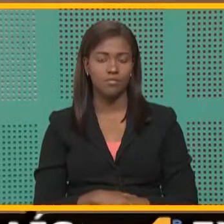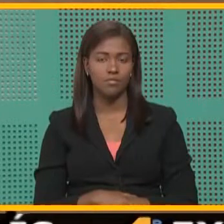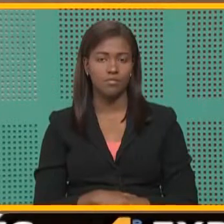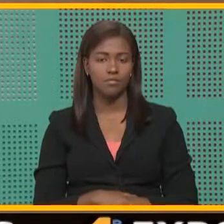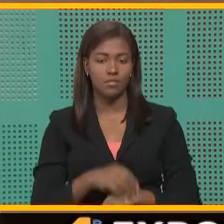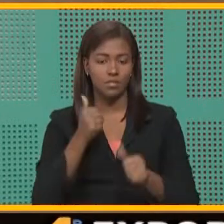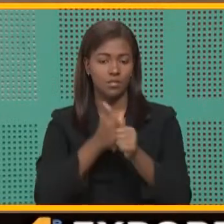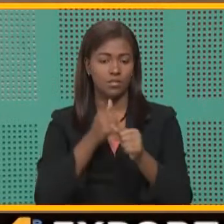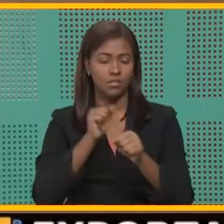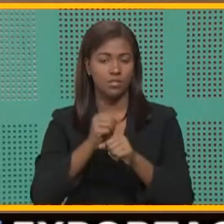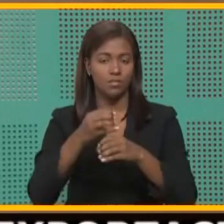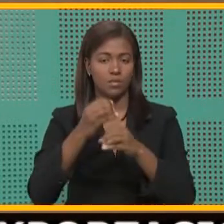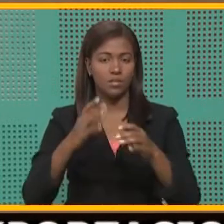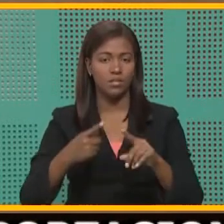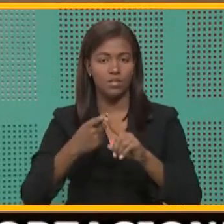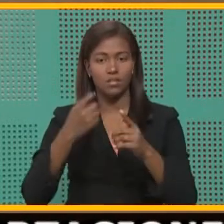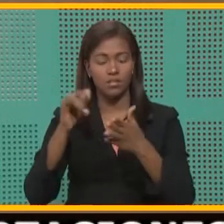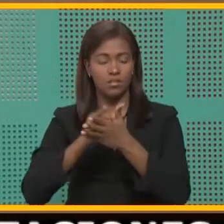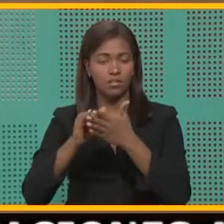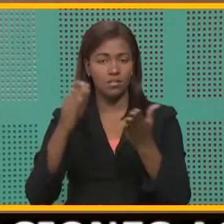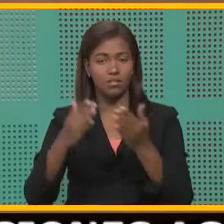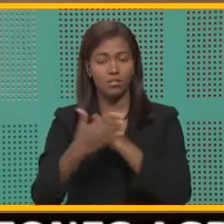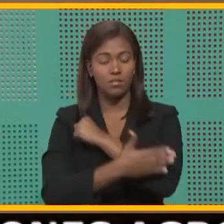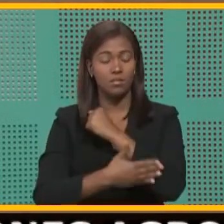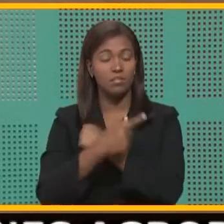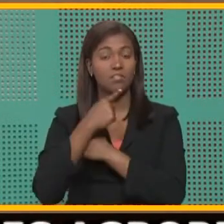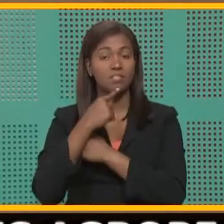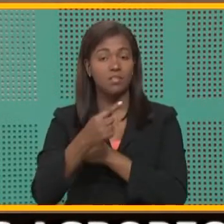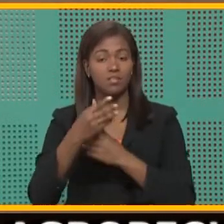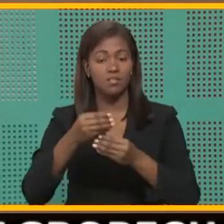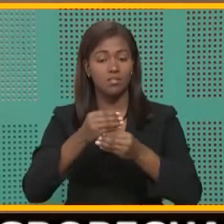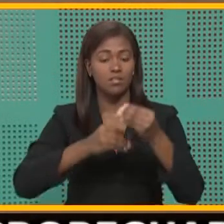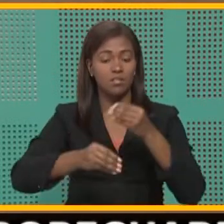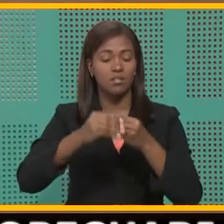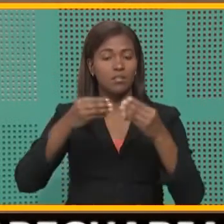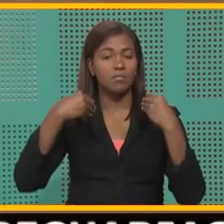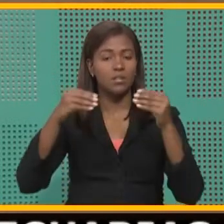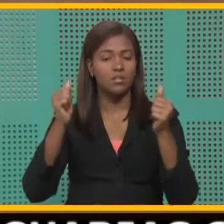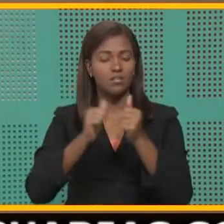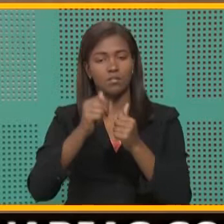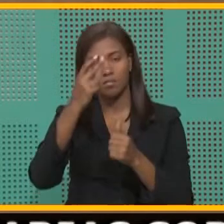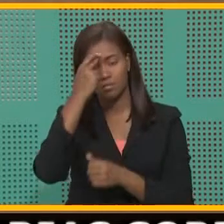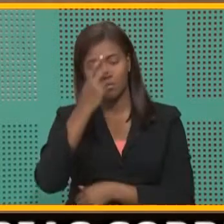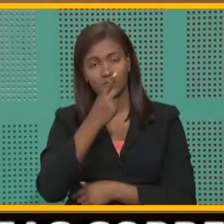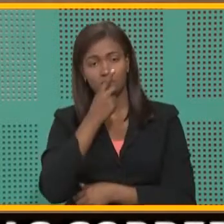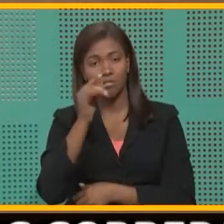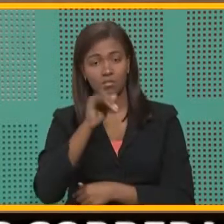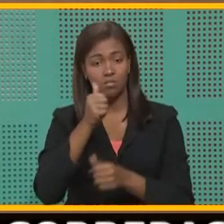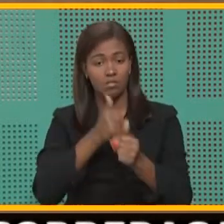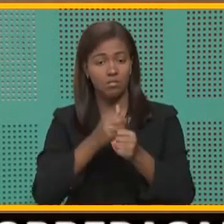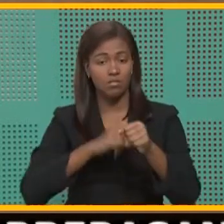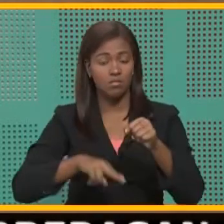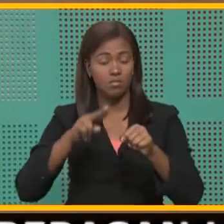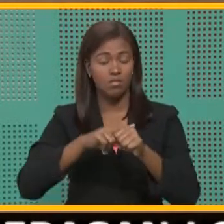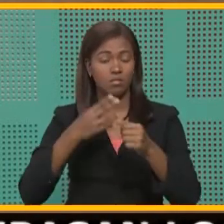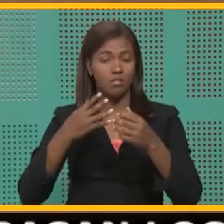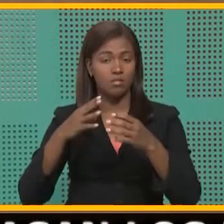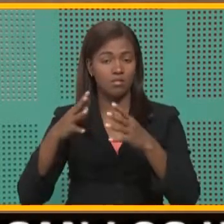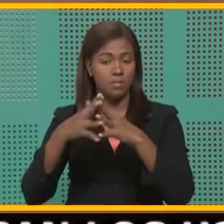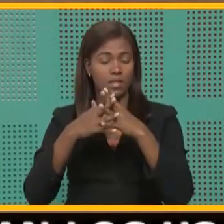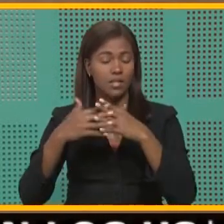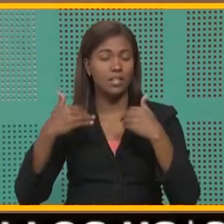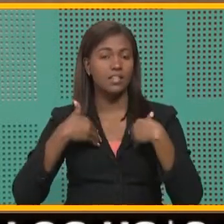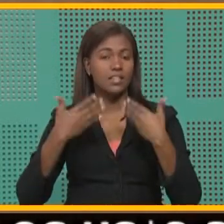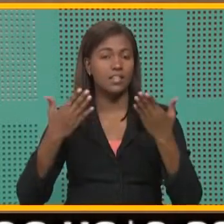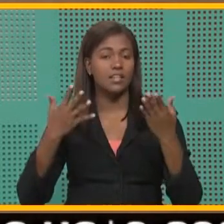De su lado, la embajadora de los Estados Unidos en el país garantiza que el intercambio comercial entre la República Dominicana y esa nación norteamericana, que ronda